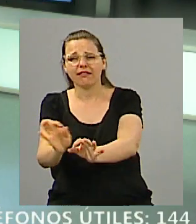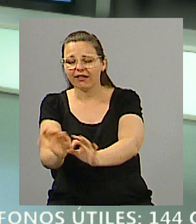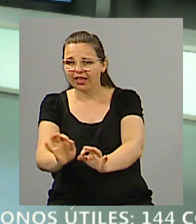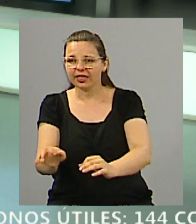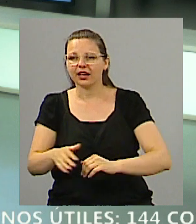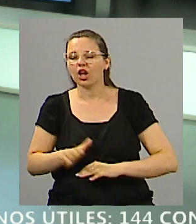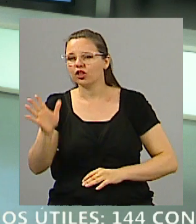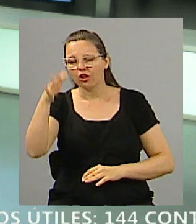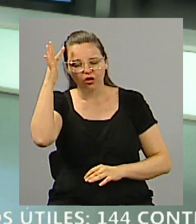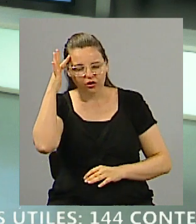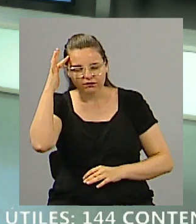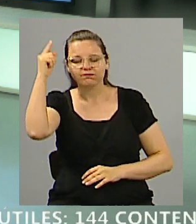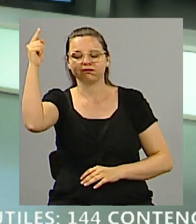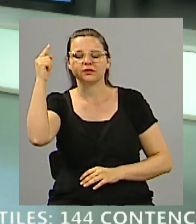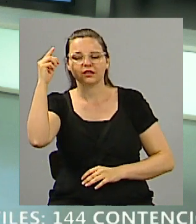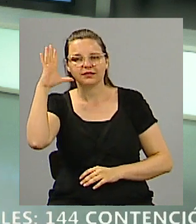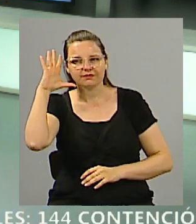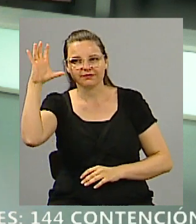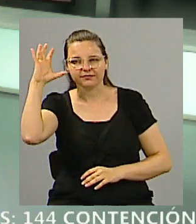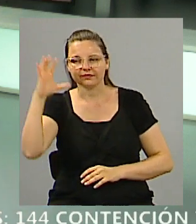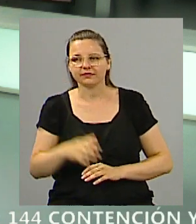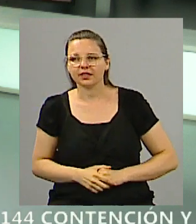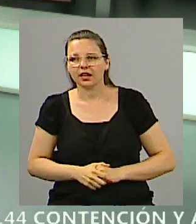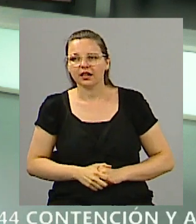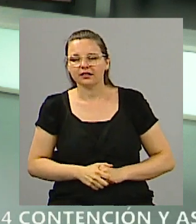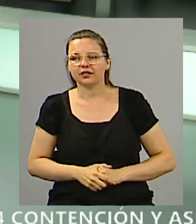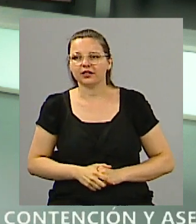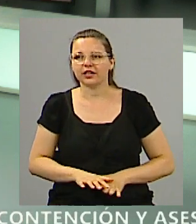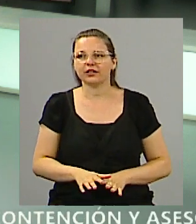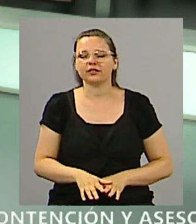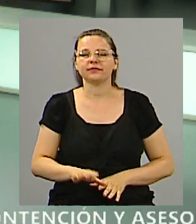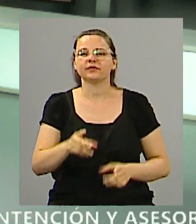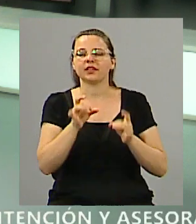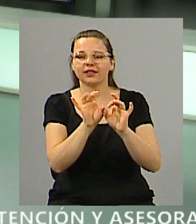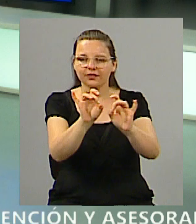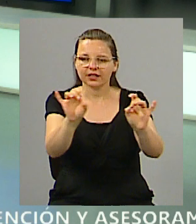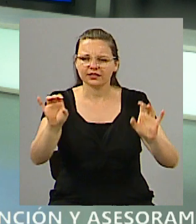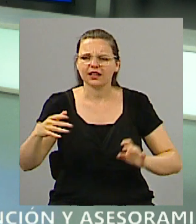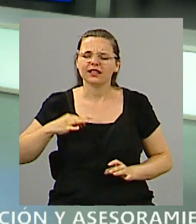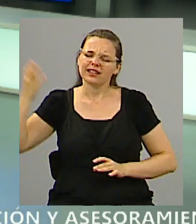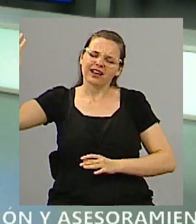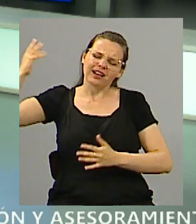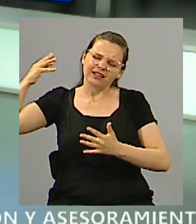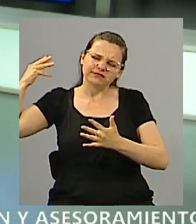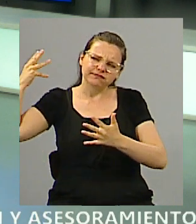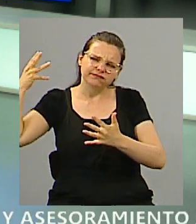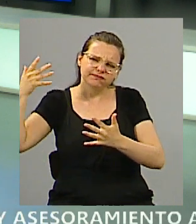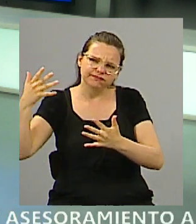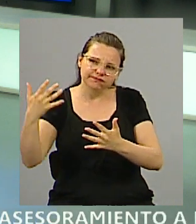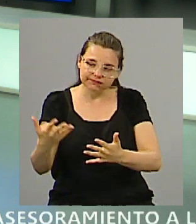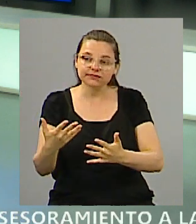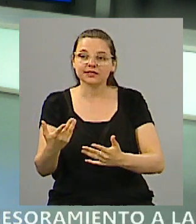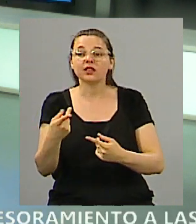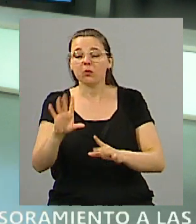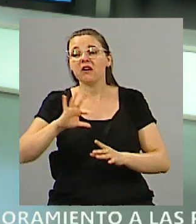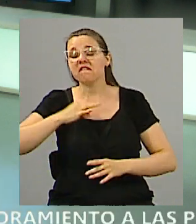que concientizar en que es una infección que está presente hace muchísimos años, pero se puede vivir. Entonces,